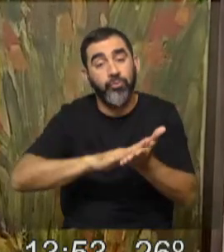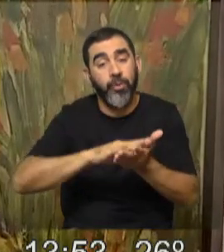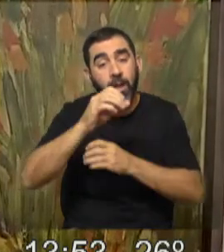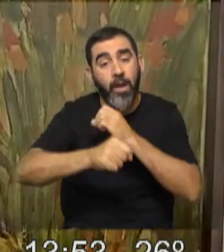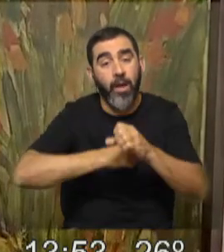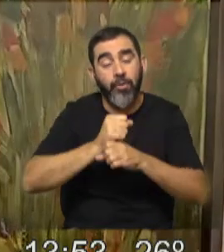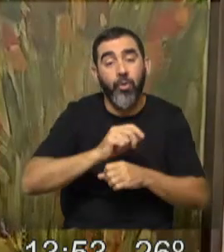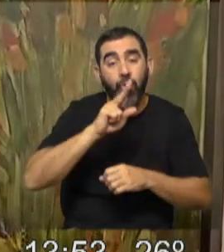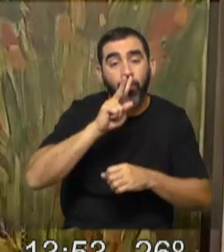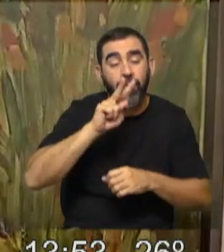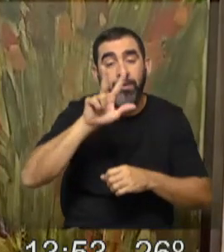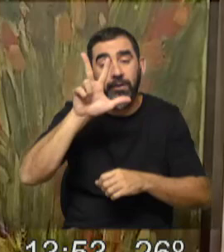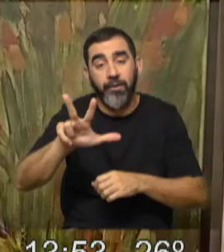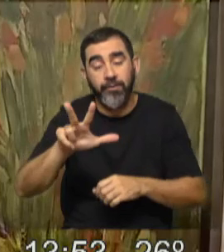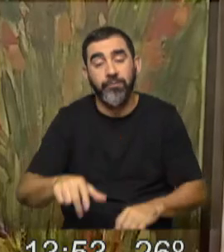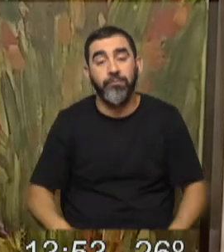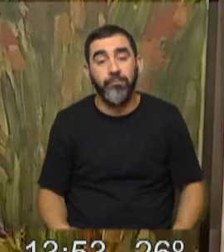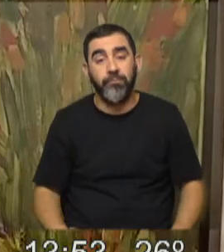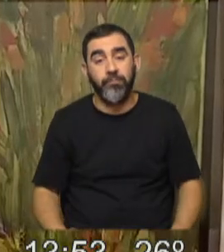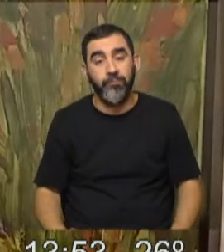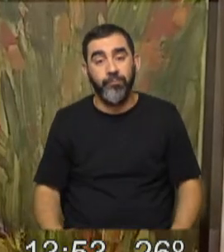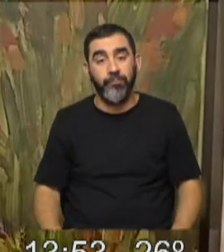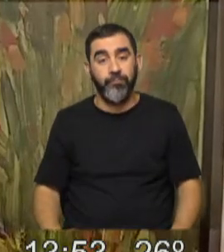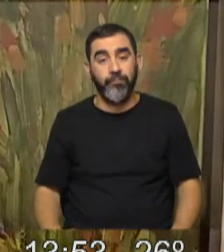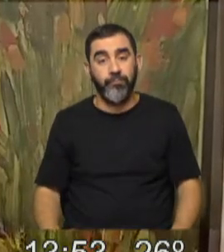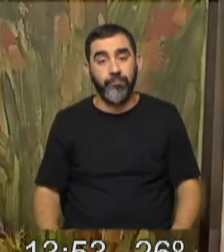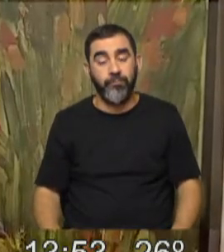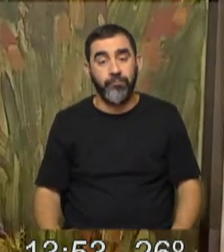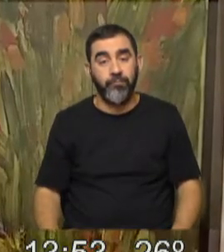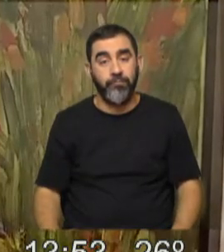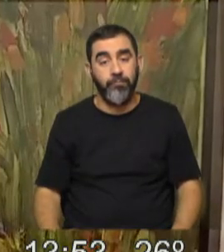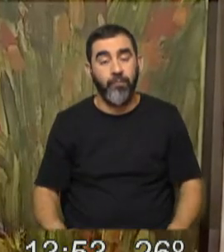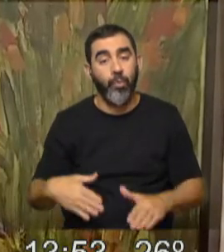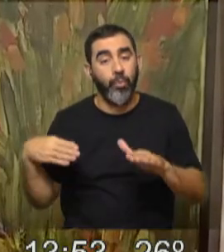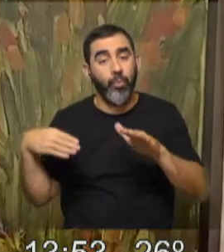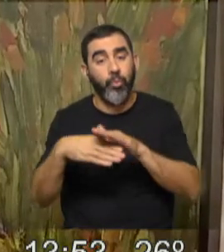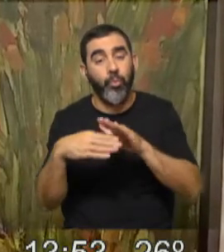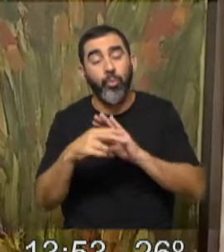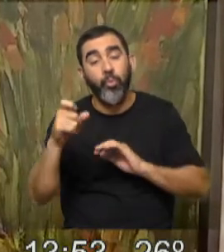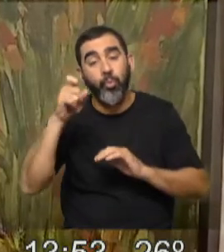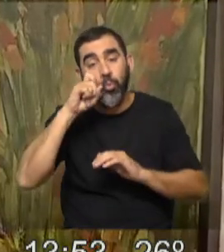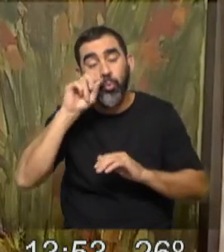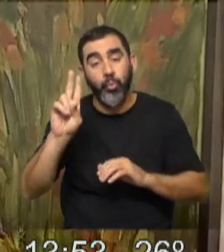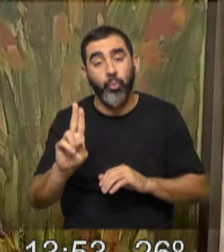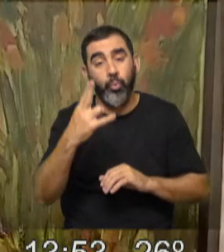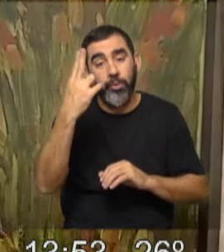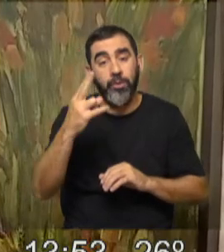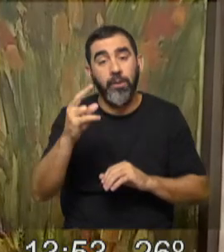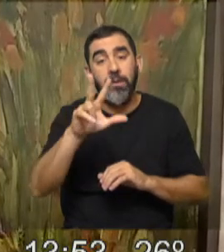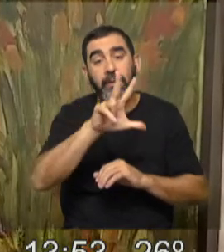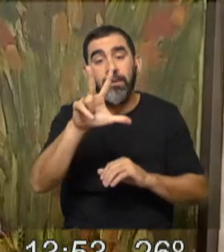año 2023, donde se está destacando un fuerte ingreso de turistas a nuestro país. Más